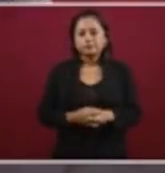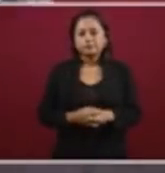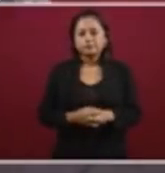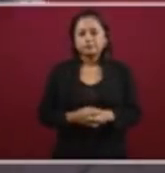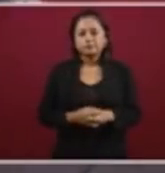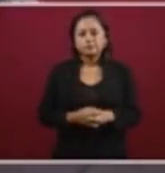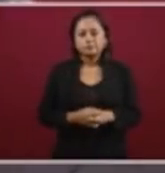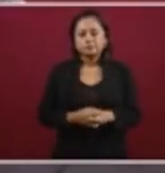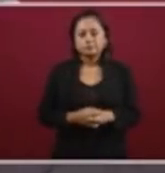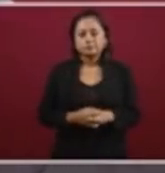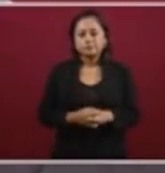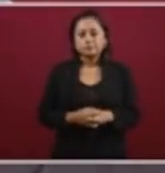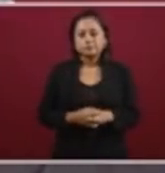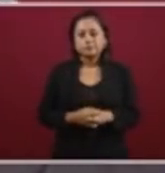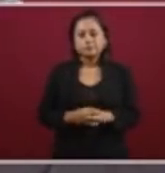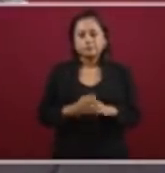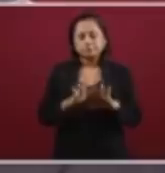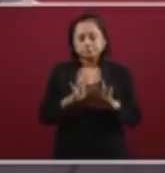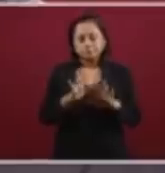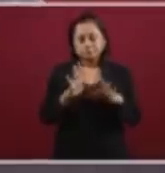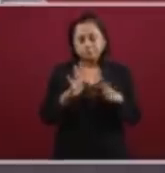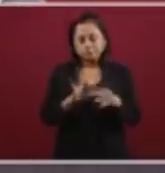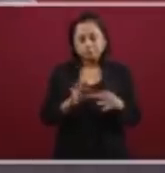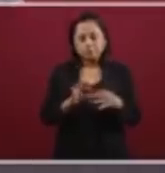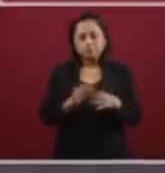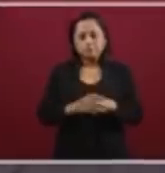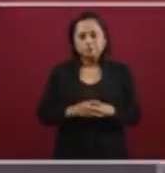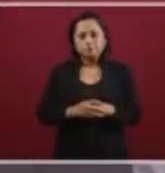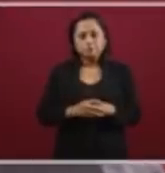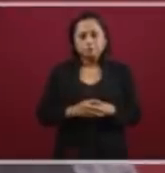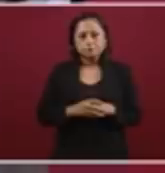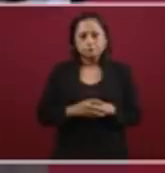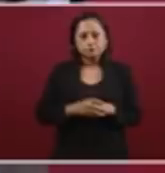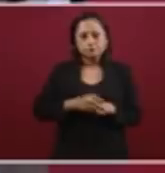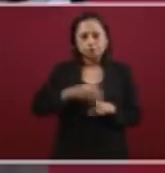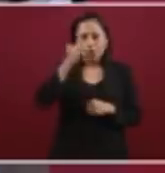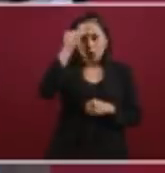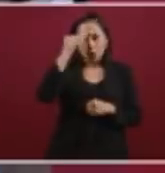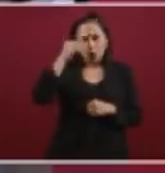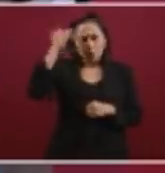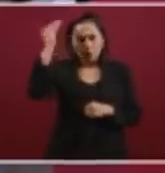digo olvido no perdón sí